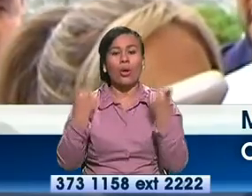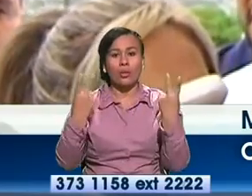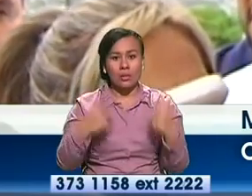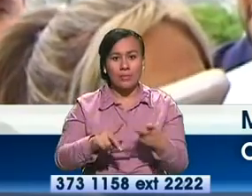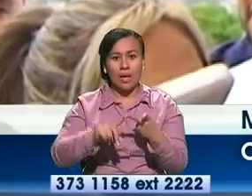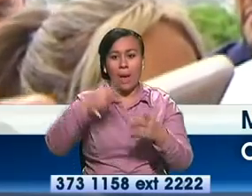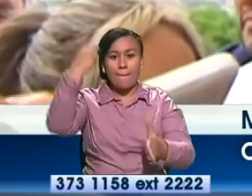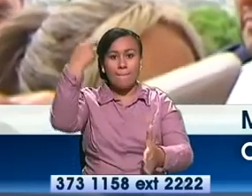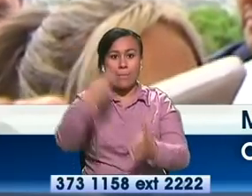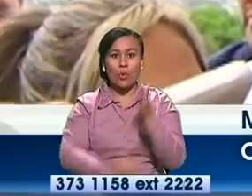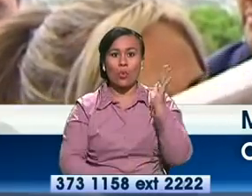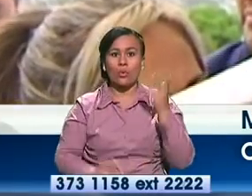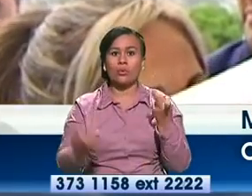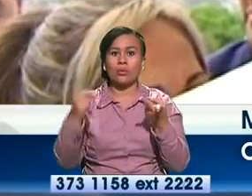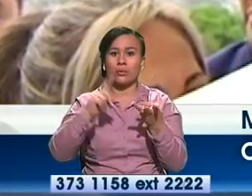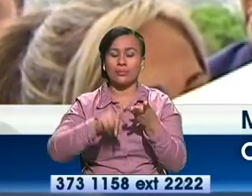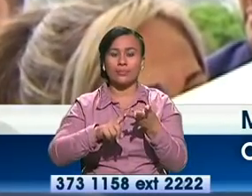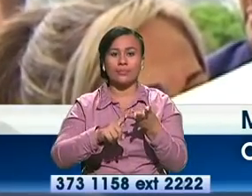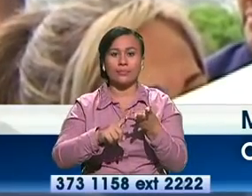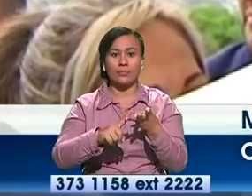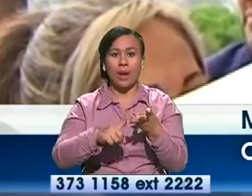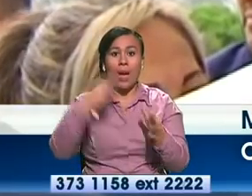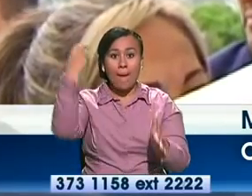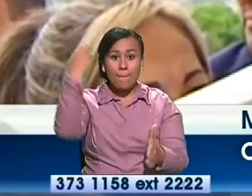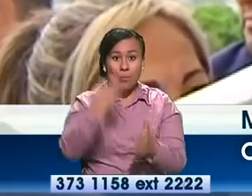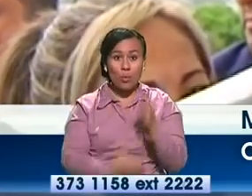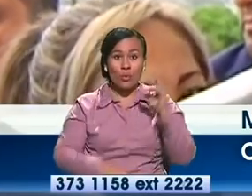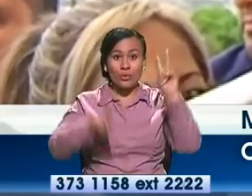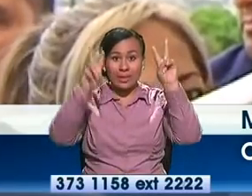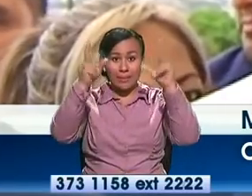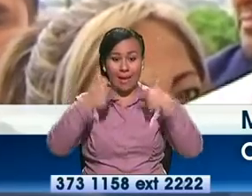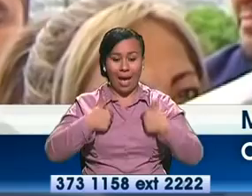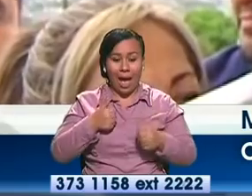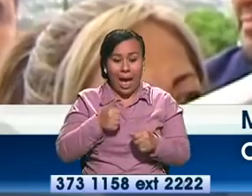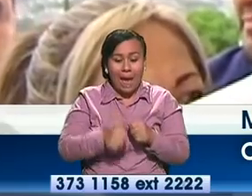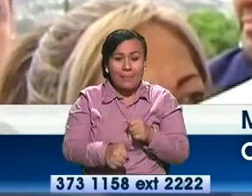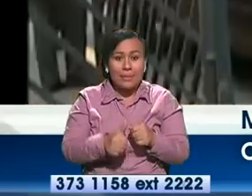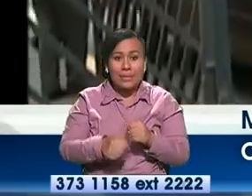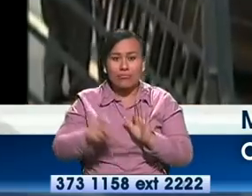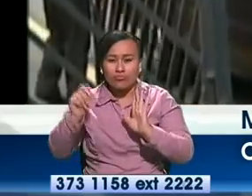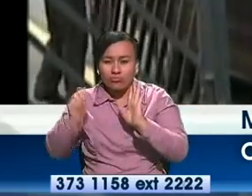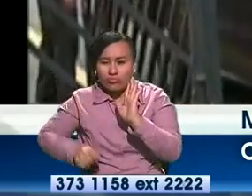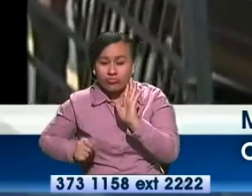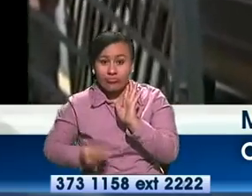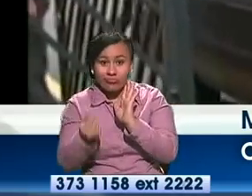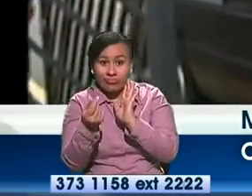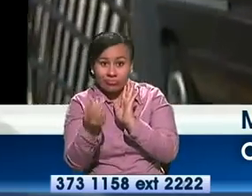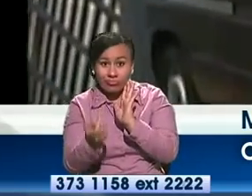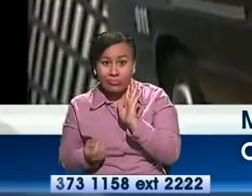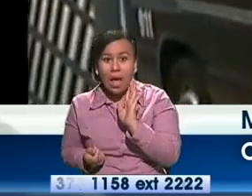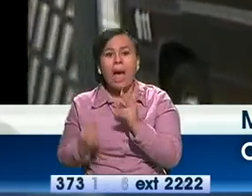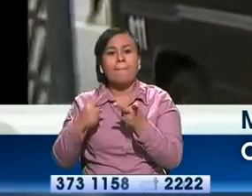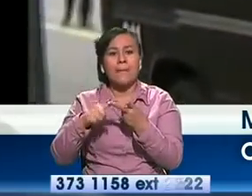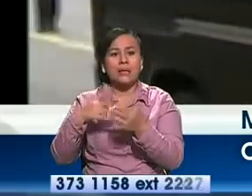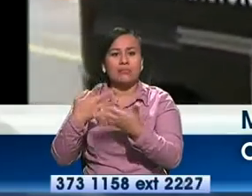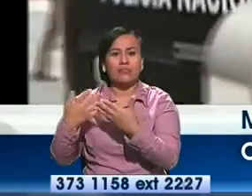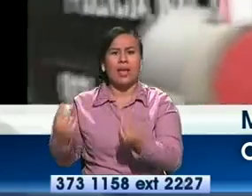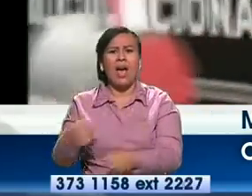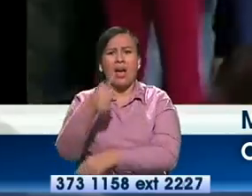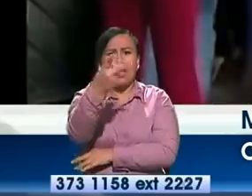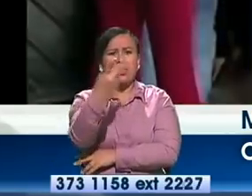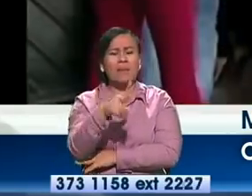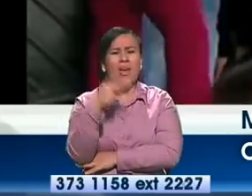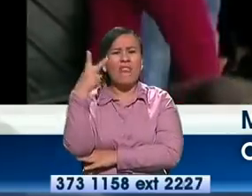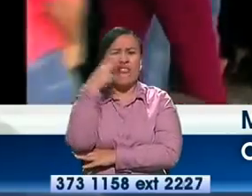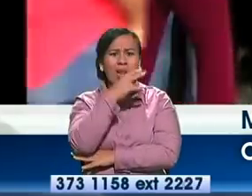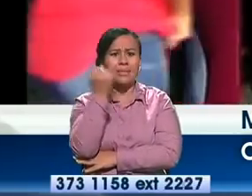sanción. Y como digo, no solo la sanción en el ámbito administrativo, sino en el ámbito penal. se refirió a las falsas amenazas de bombas que